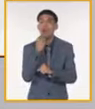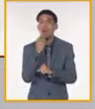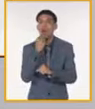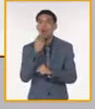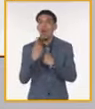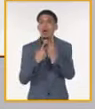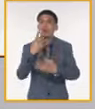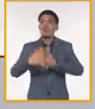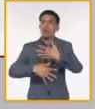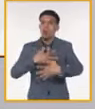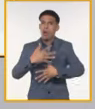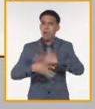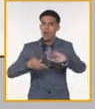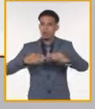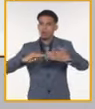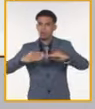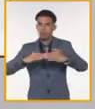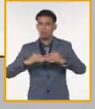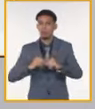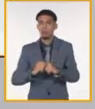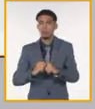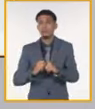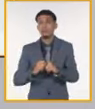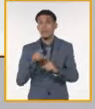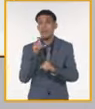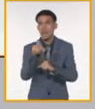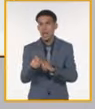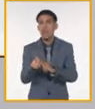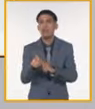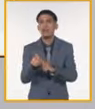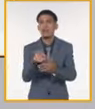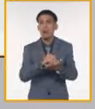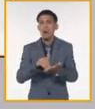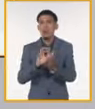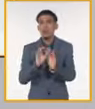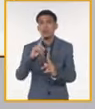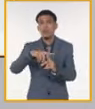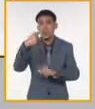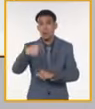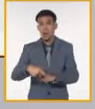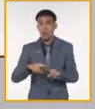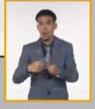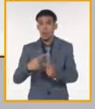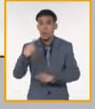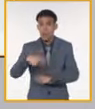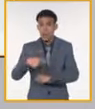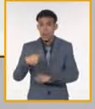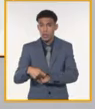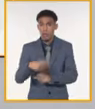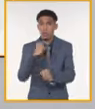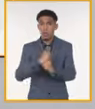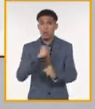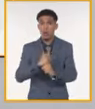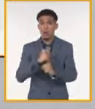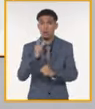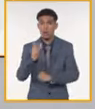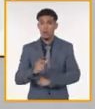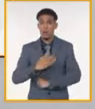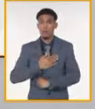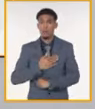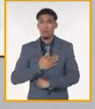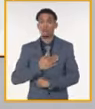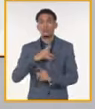se que pueden que se dirimen el tribunal porque la las reclamaciones de de derechos de los trabaj adores por cuenta propia se dirimen a nivel